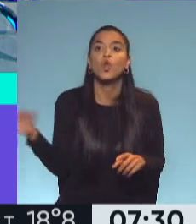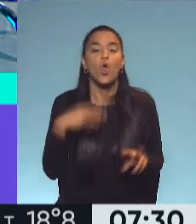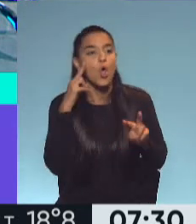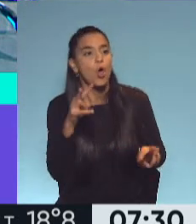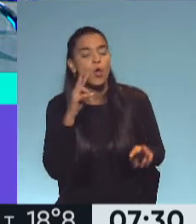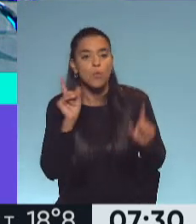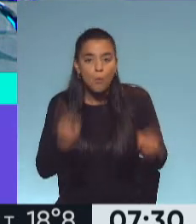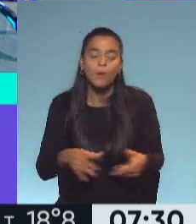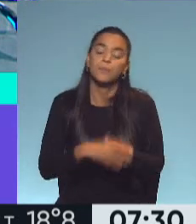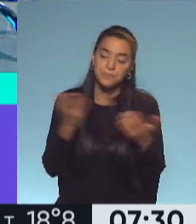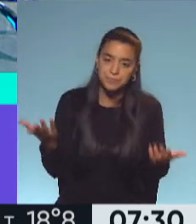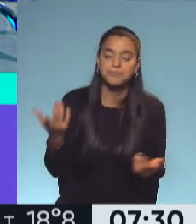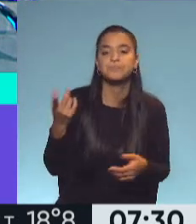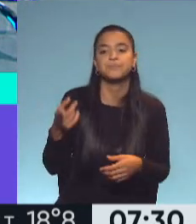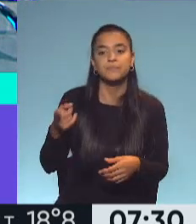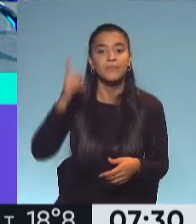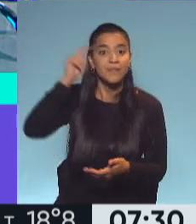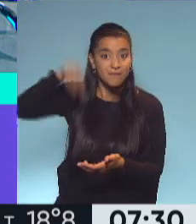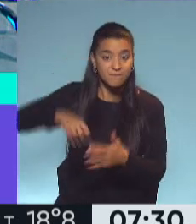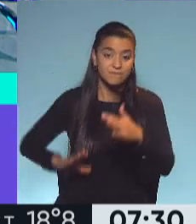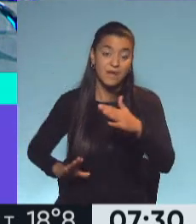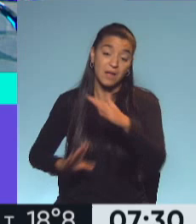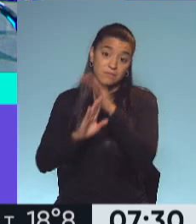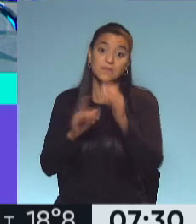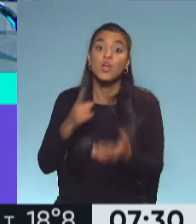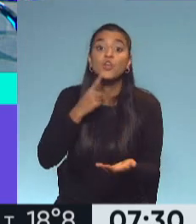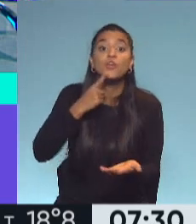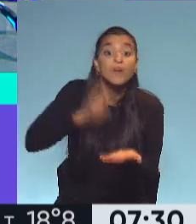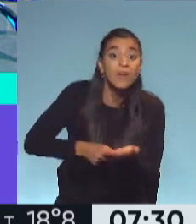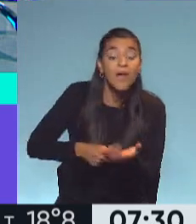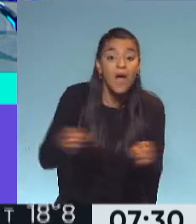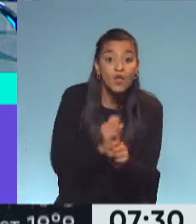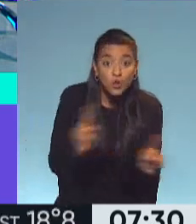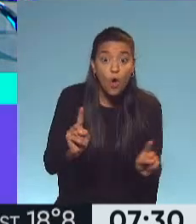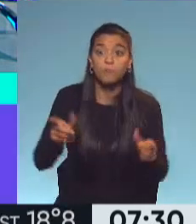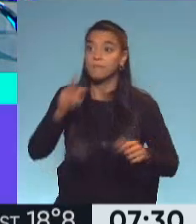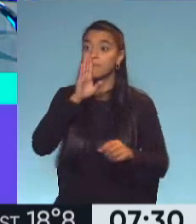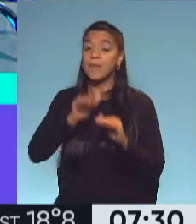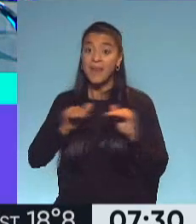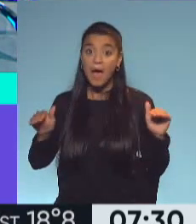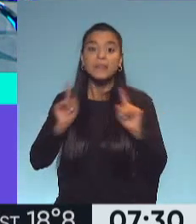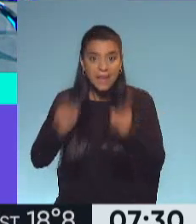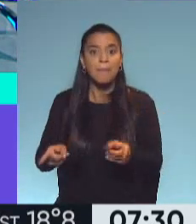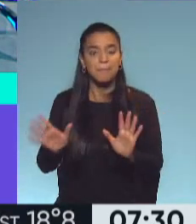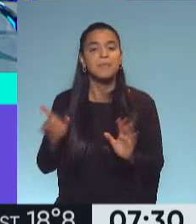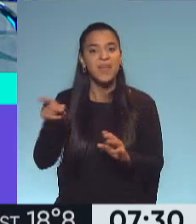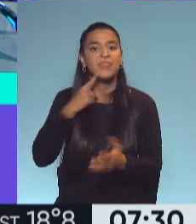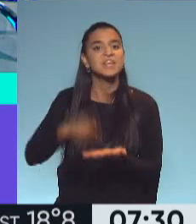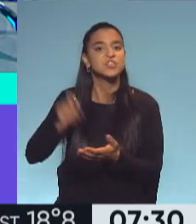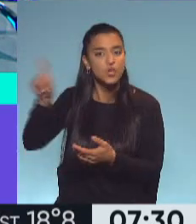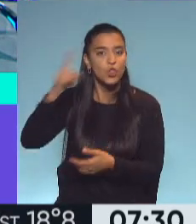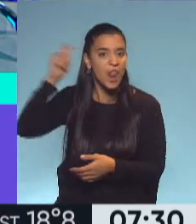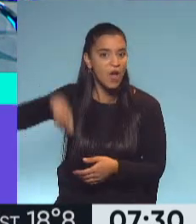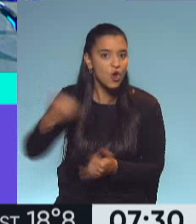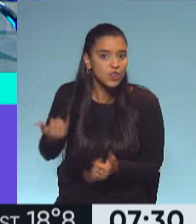Corte suele fallar aun cuando no falla. Y el hecho de no haberse pronunciado es en sí una medida, una decisión de la